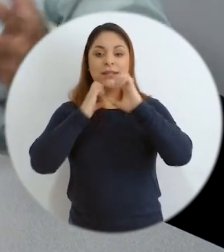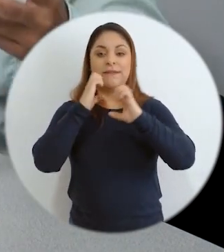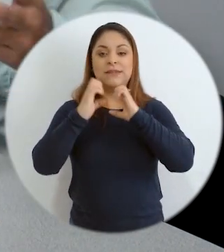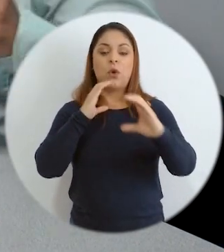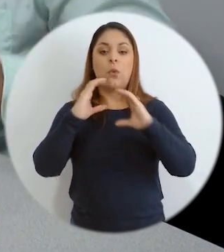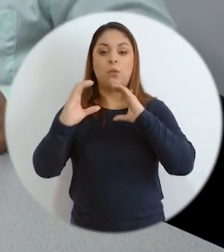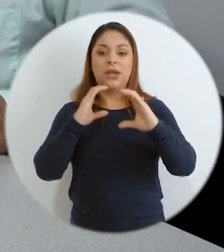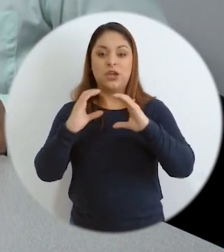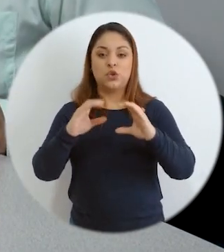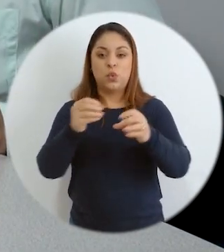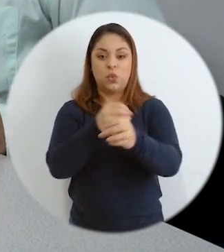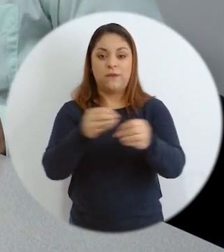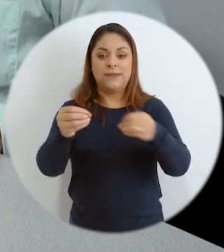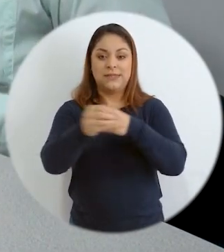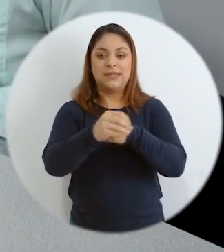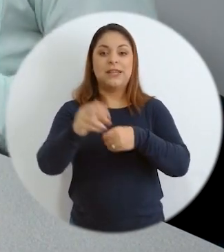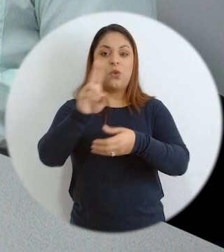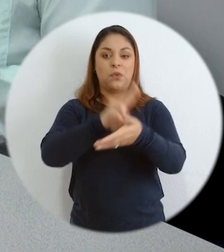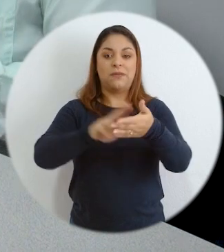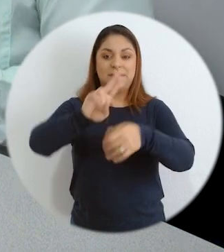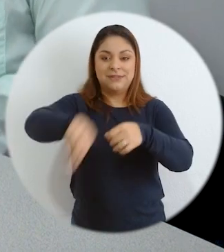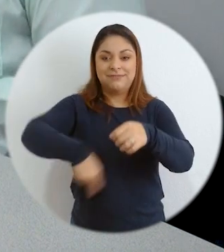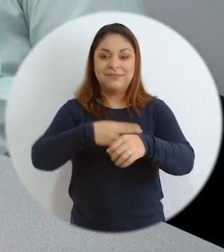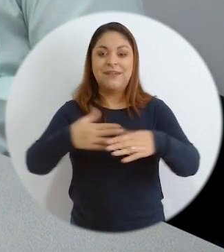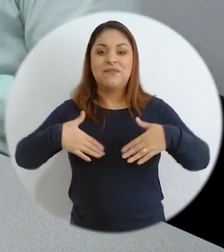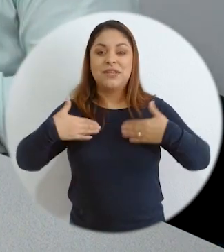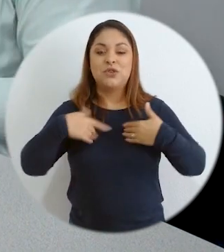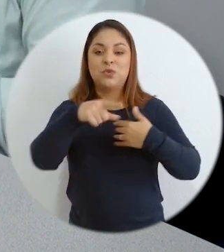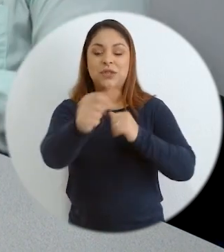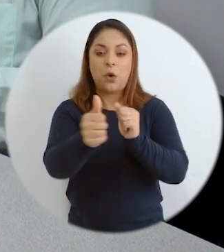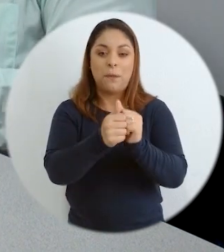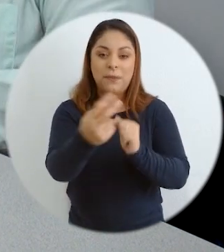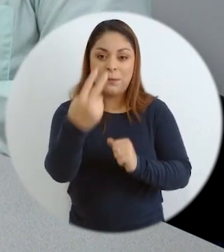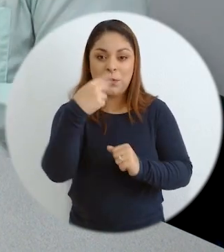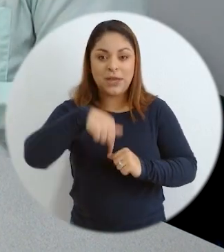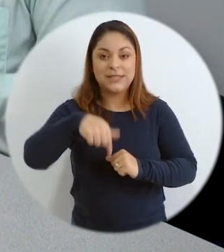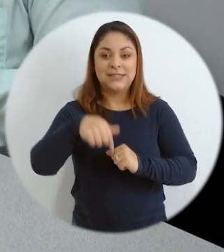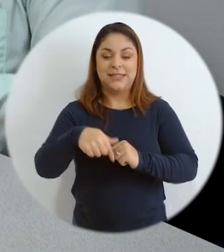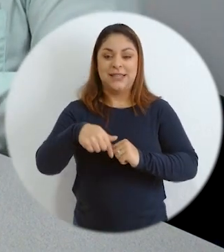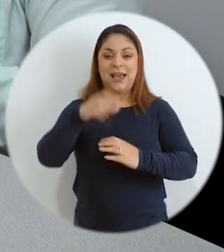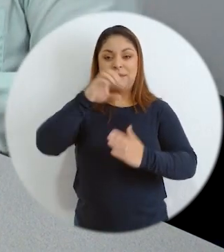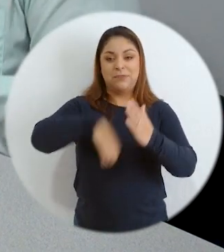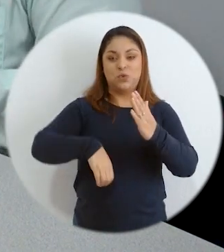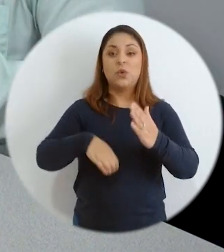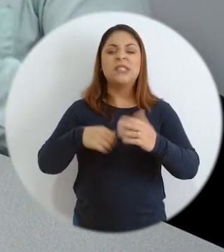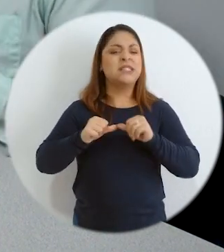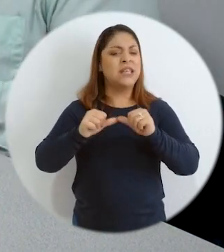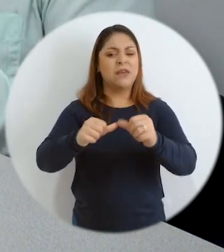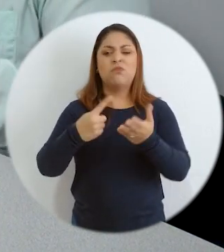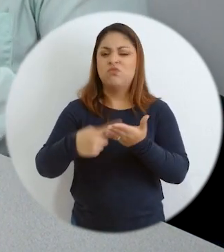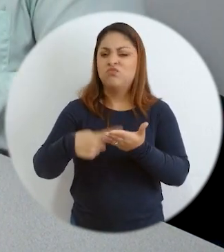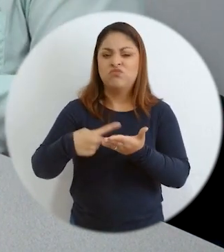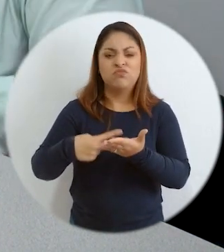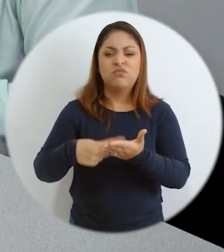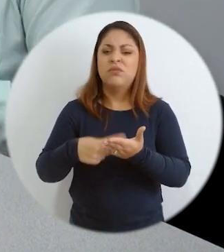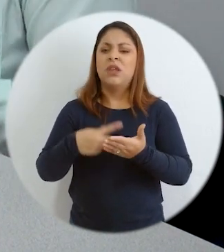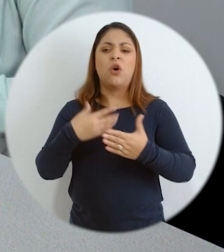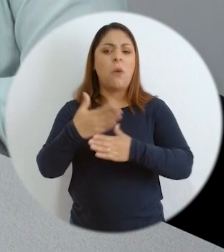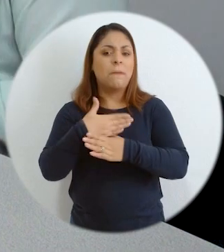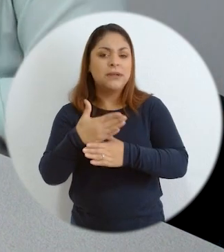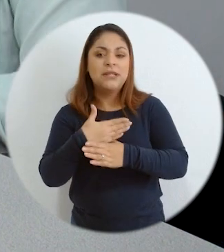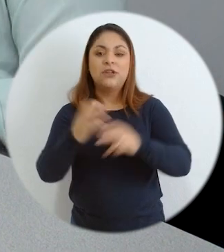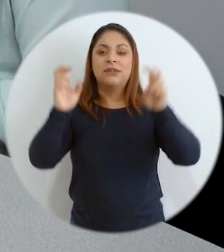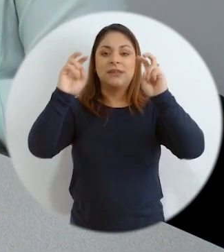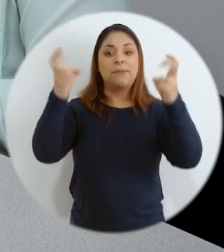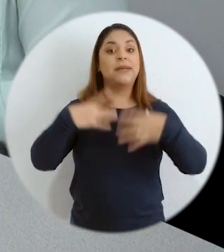Oficina de Comunicación de la Universidad Nacional. Muy agradecidos de que nos acompañen en este episodio. Vamos a seguir analizando y debatiendo sobre temas que